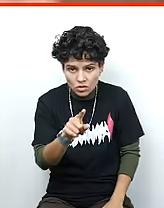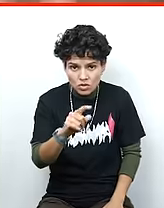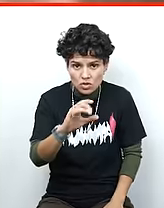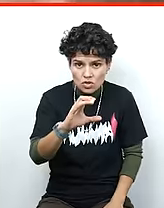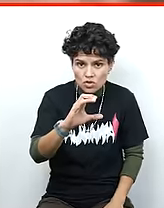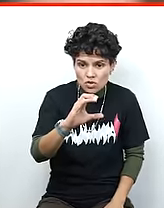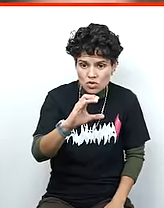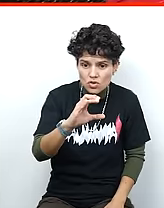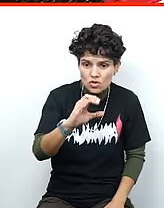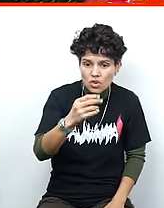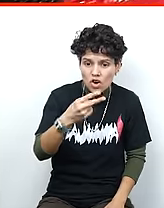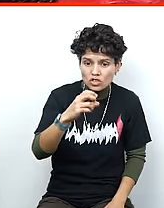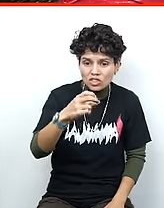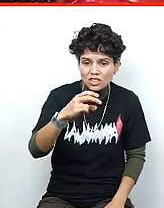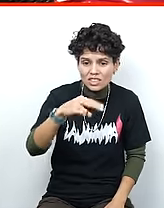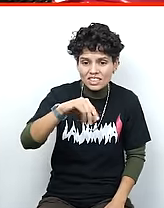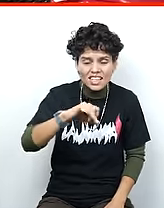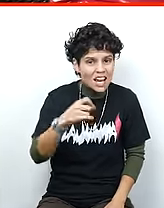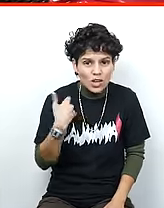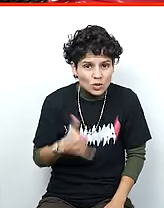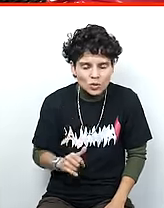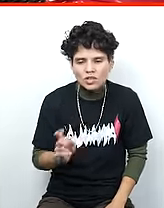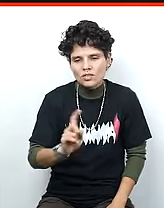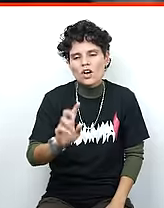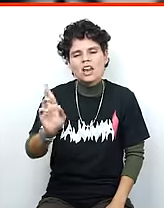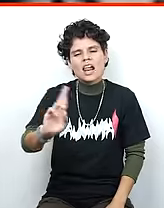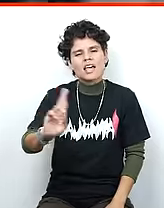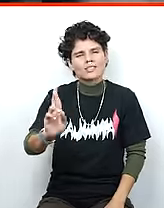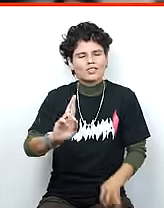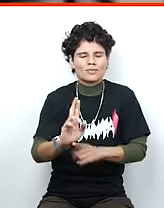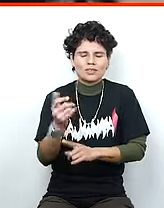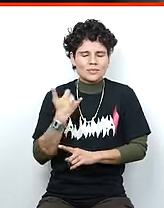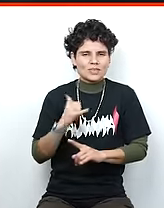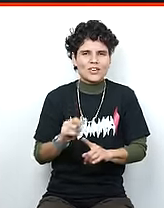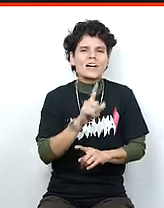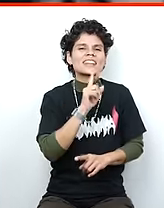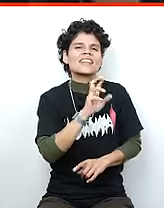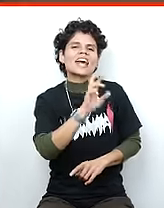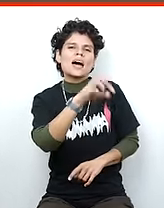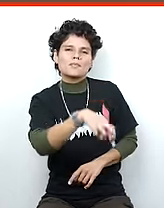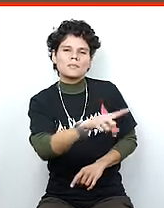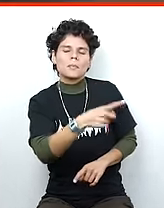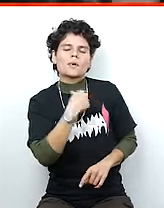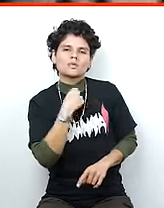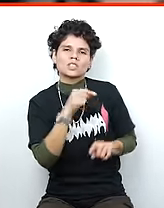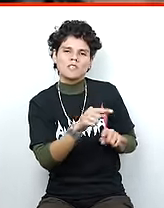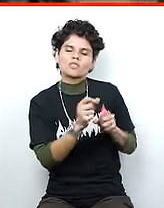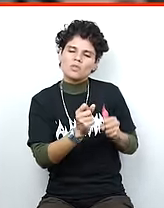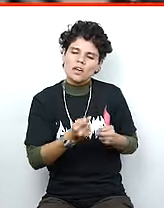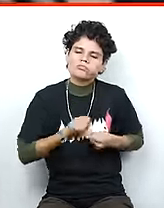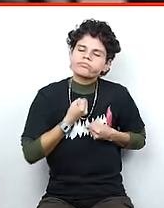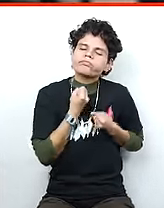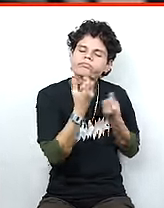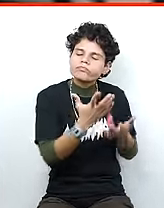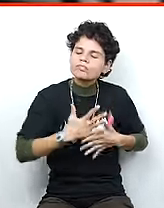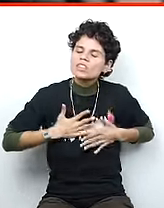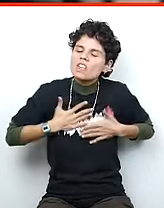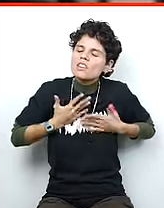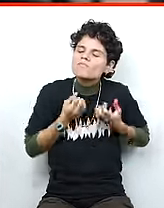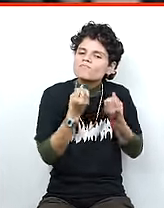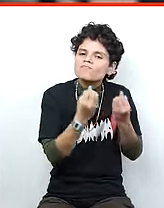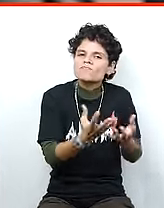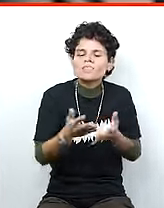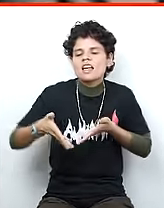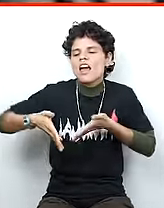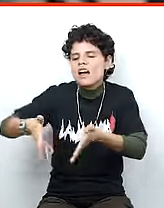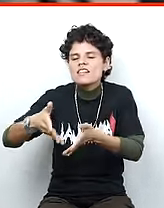no. Que lo encuentro. Es que lo que pasa, a mí no me gustaba hacer reggaetón. Yo era muy fiel al trap, porque en el trap yo podía expresarme, podía decir, hablar de mis sentimientos,